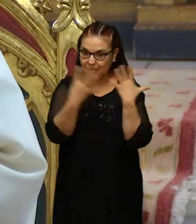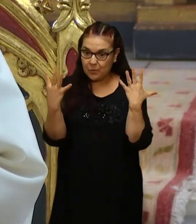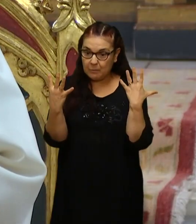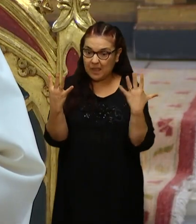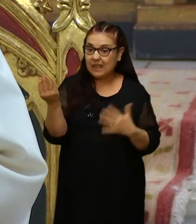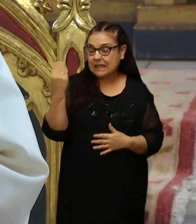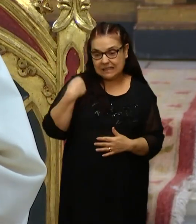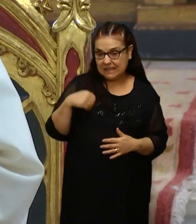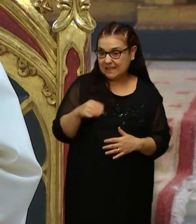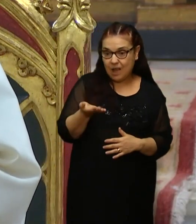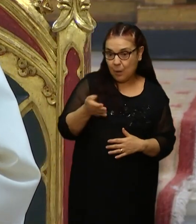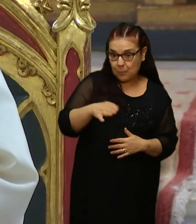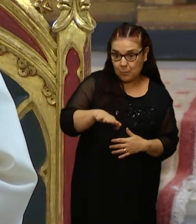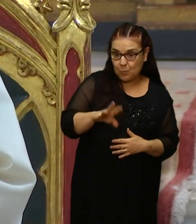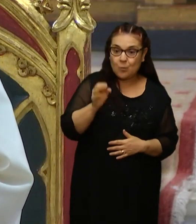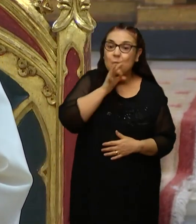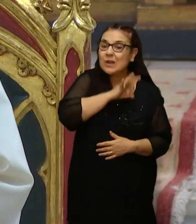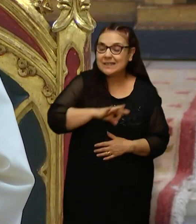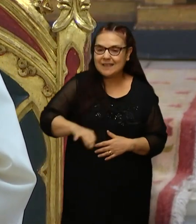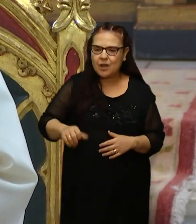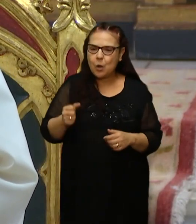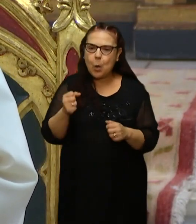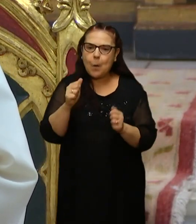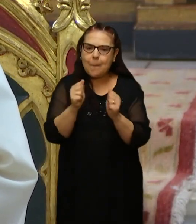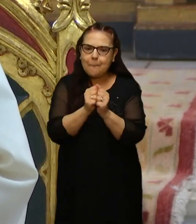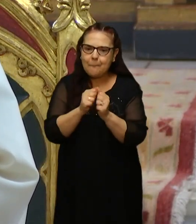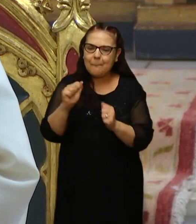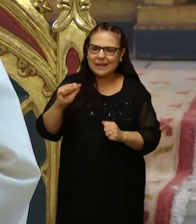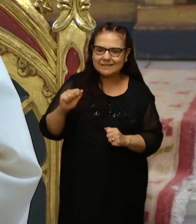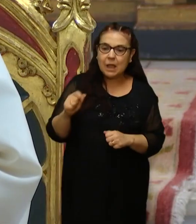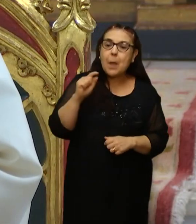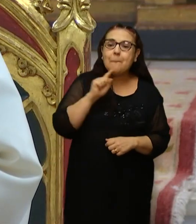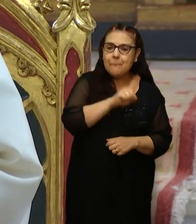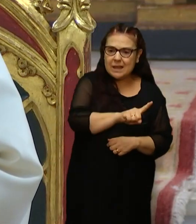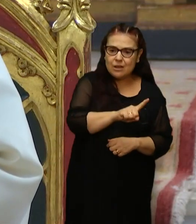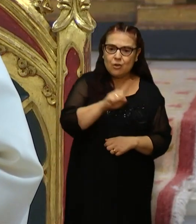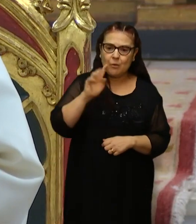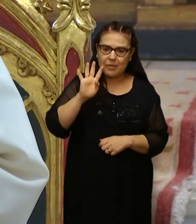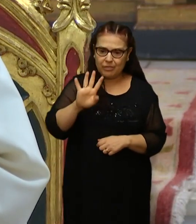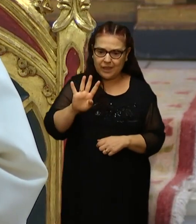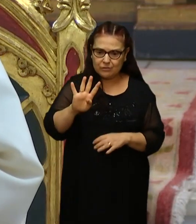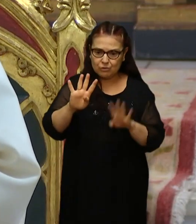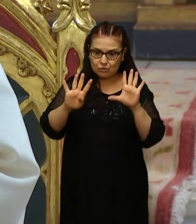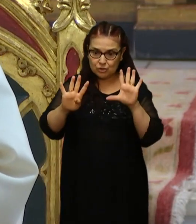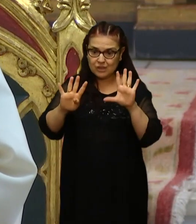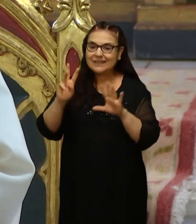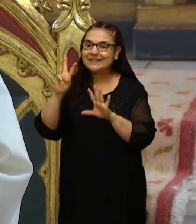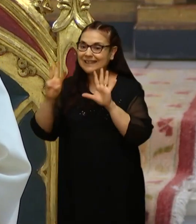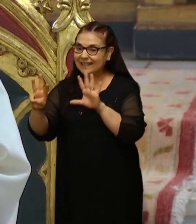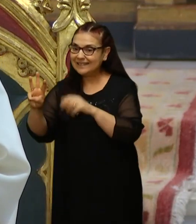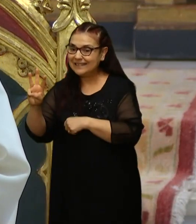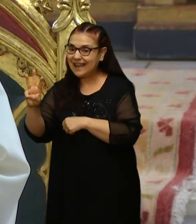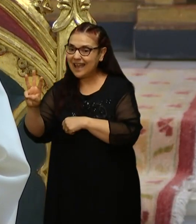murió en el siglo XX, en 1932, una mujer de familia